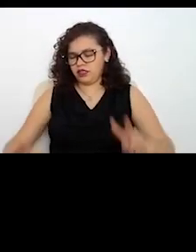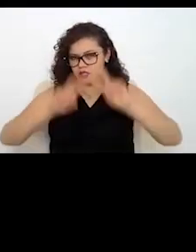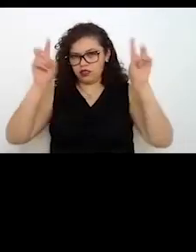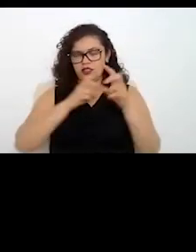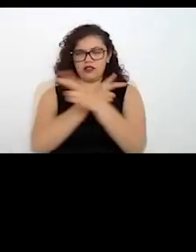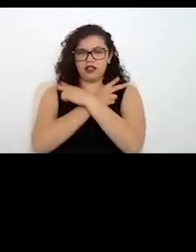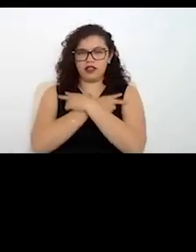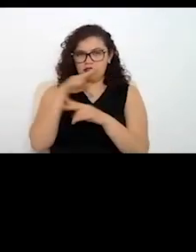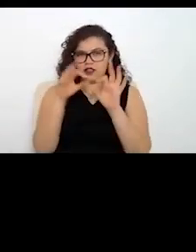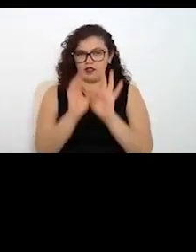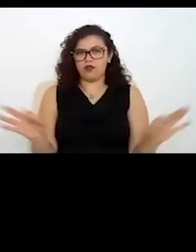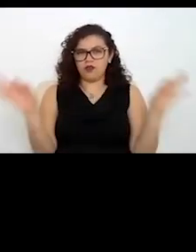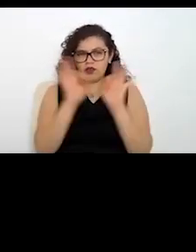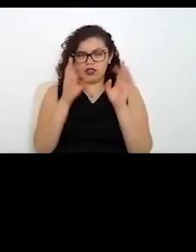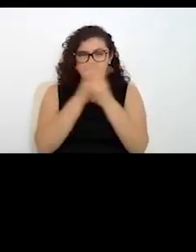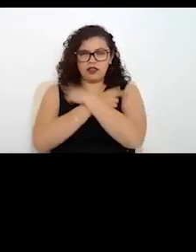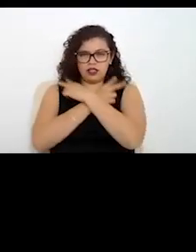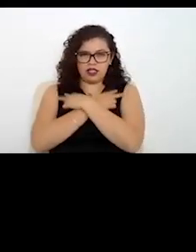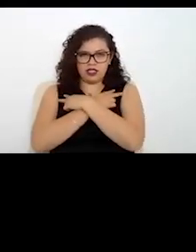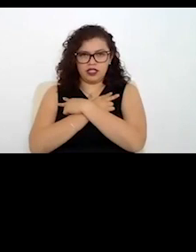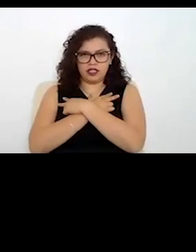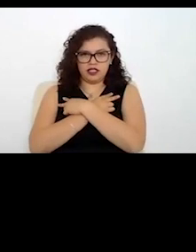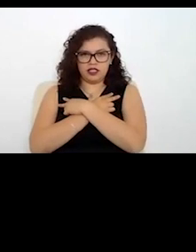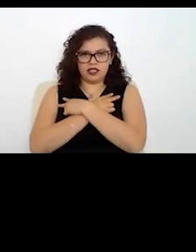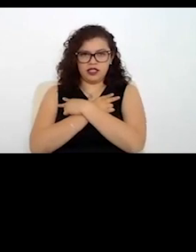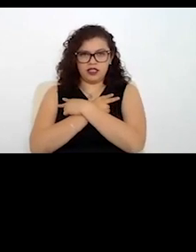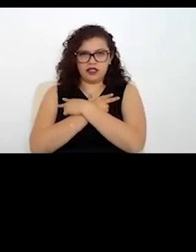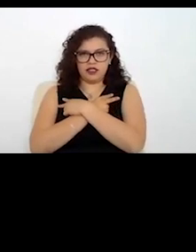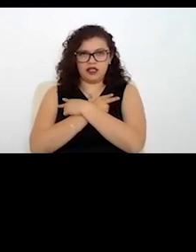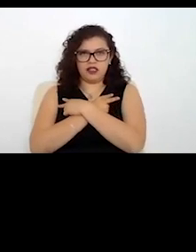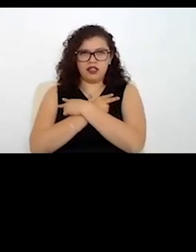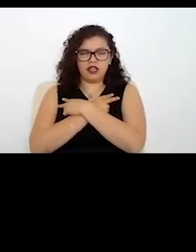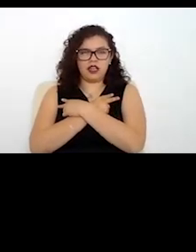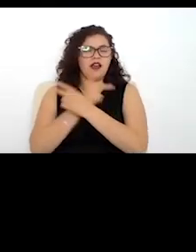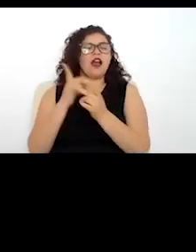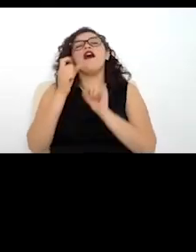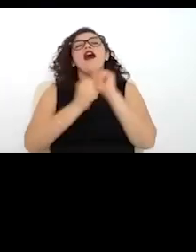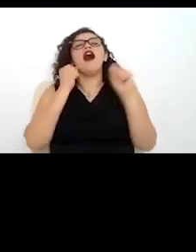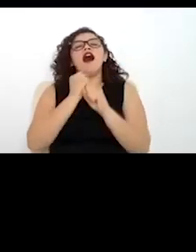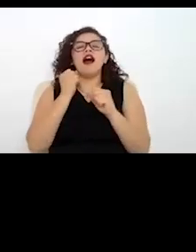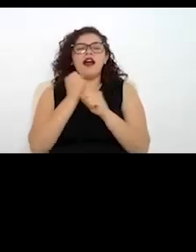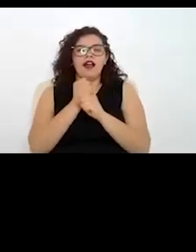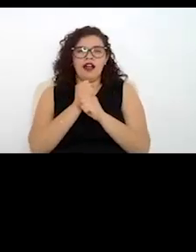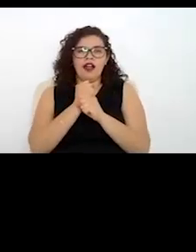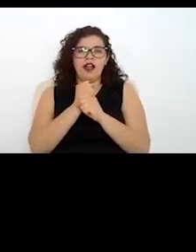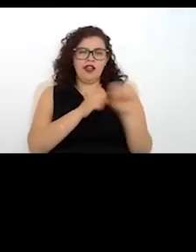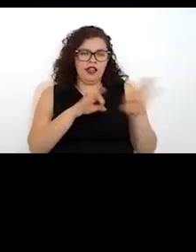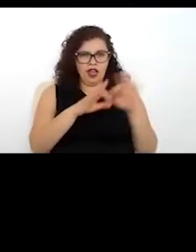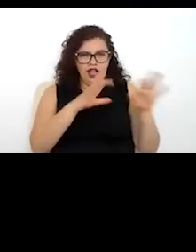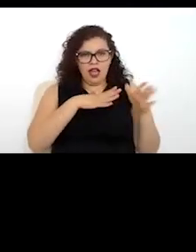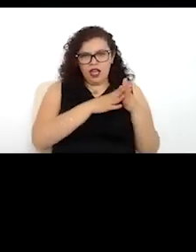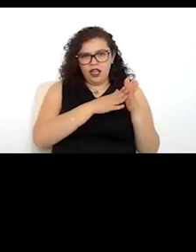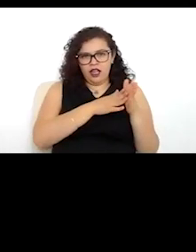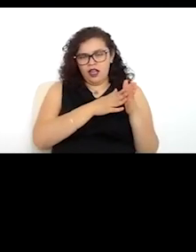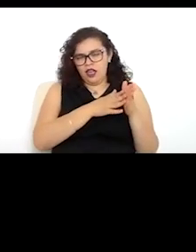importante que nos quede claro. El tema de las vacaciones, primero que nada, una vez que se computa el año aniversario, se tiene derecho a X